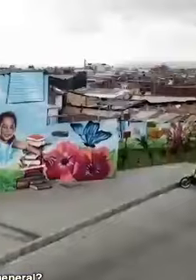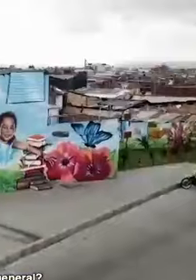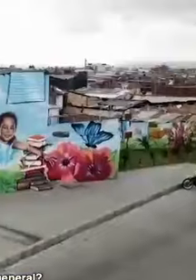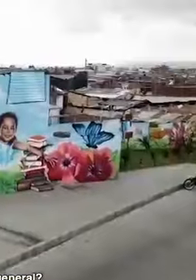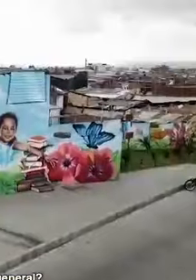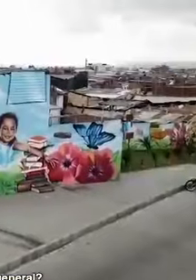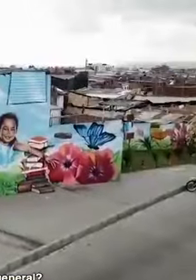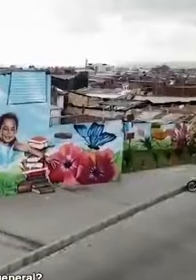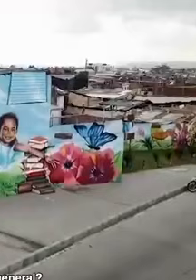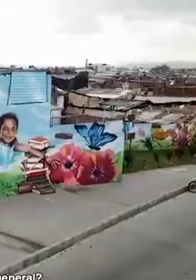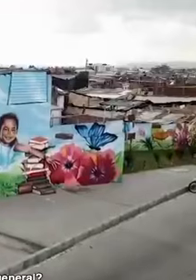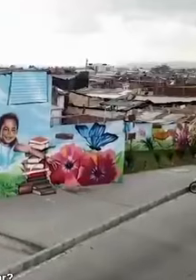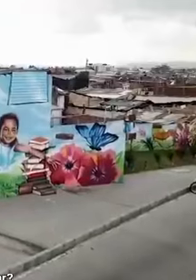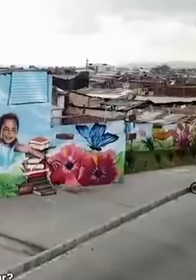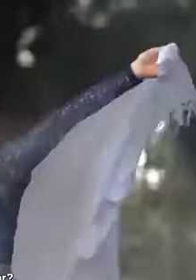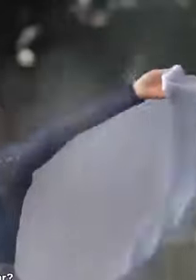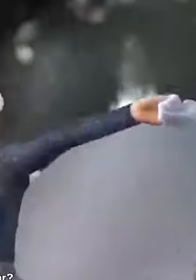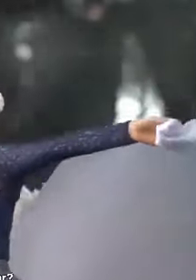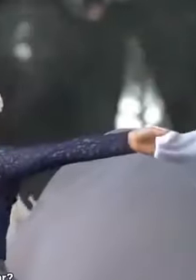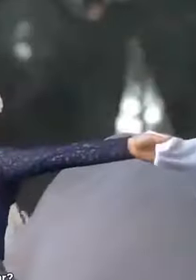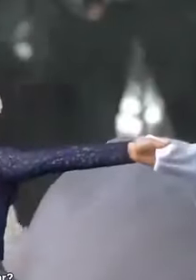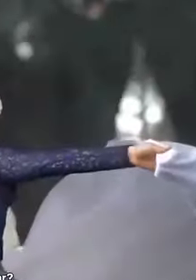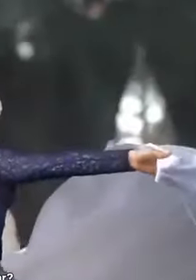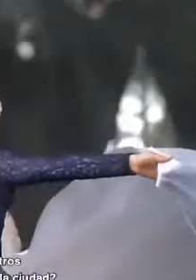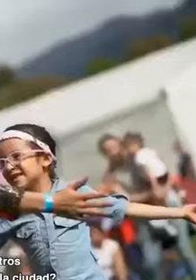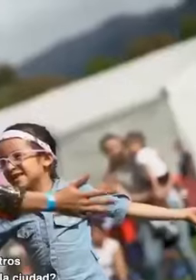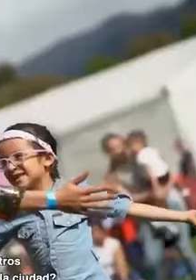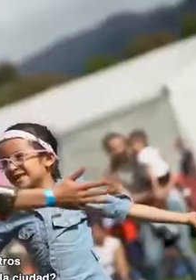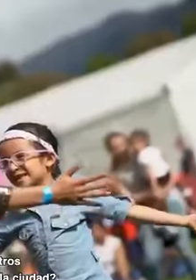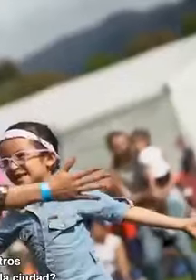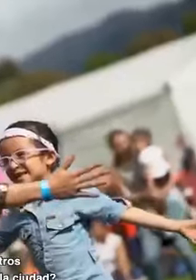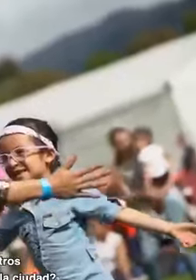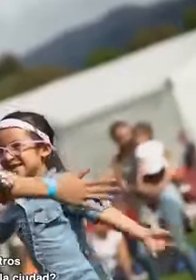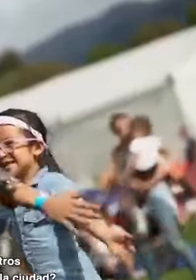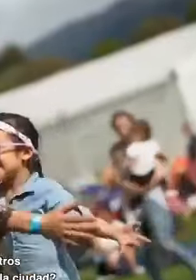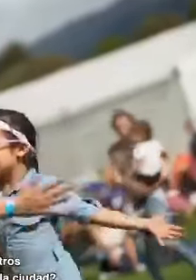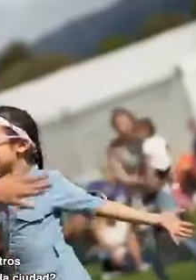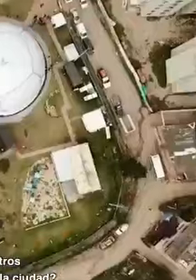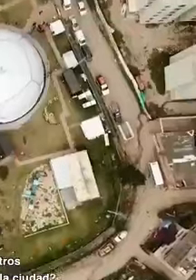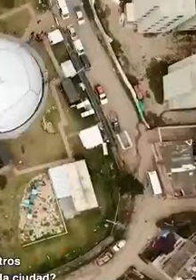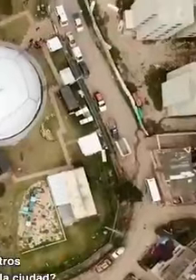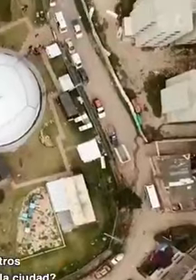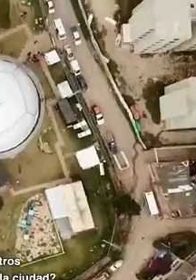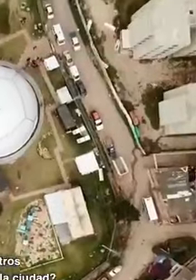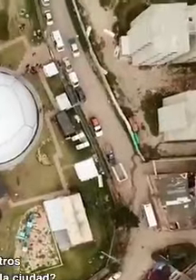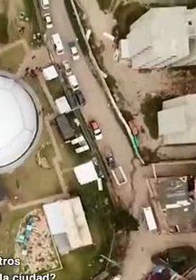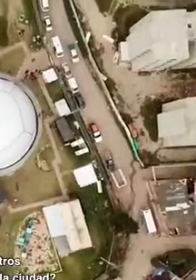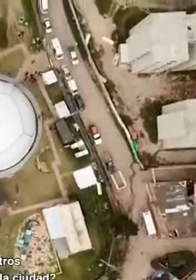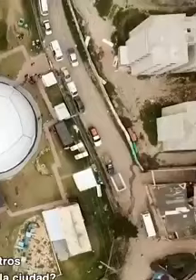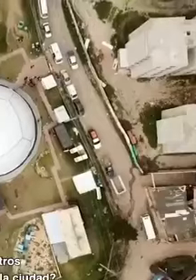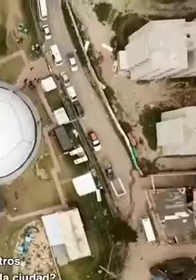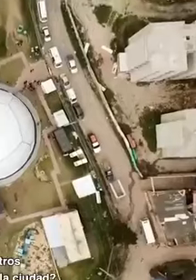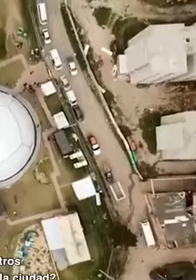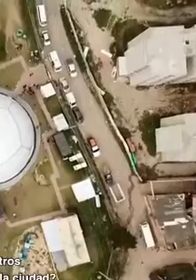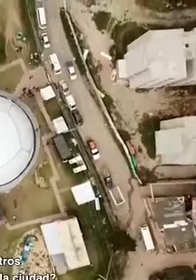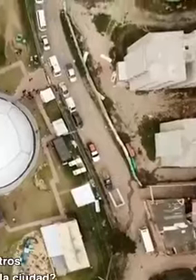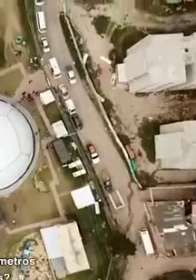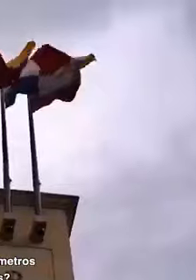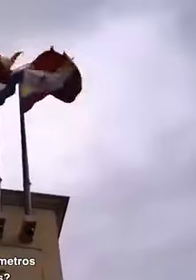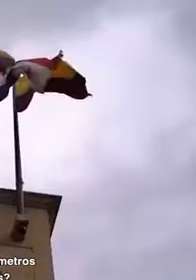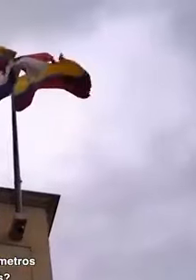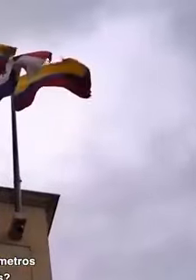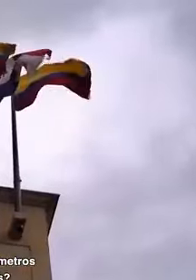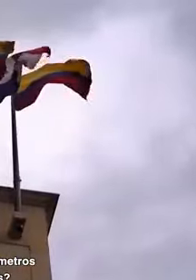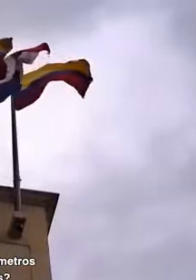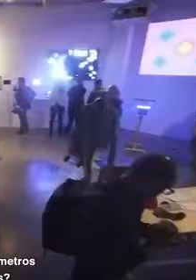qué el arte en general? ¿Para qué formar? ¿Para qué 20 centros de creación artística en la ciudad?